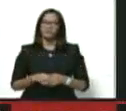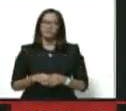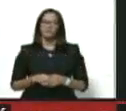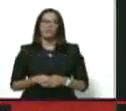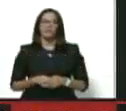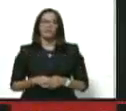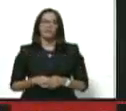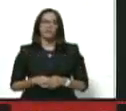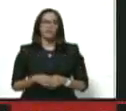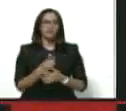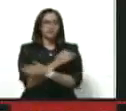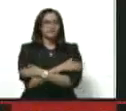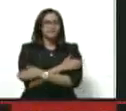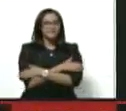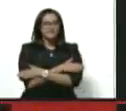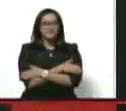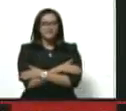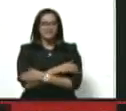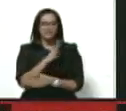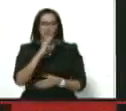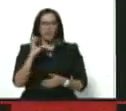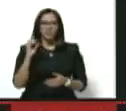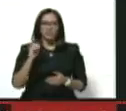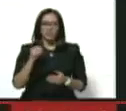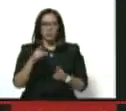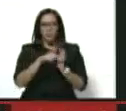cumple 400 programas.